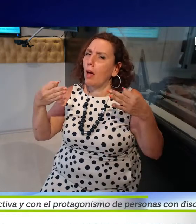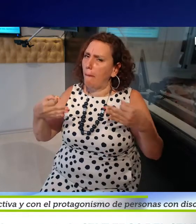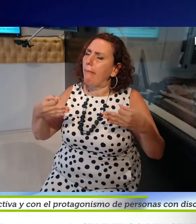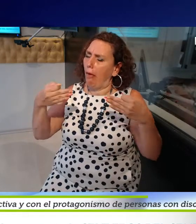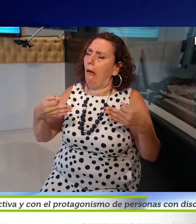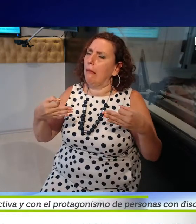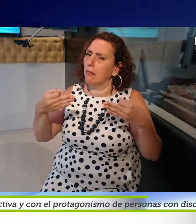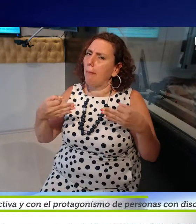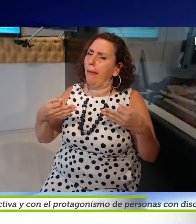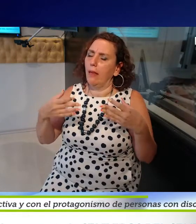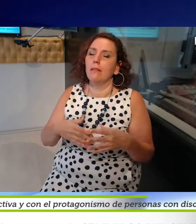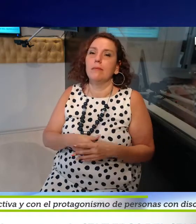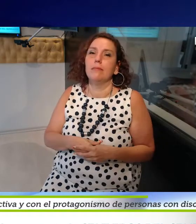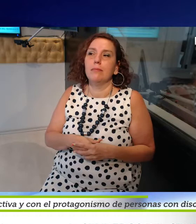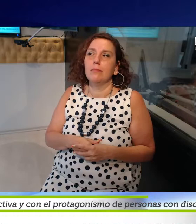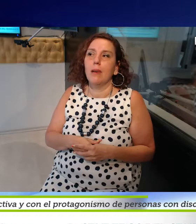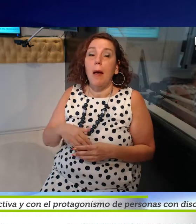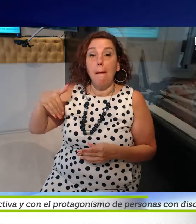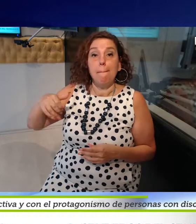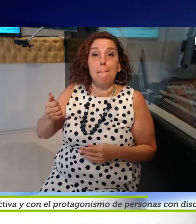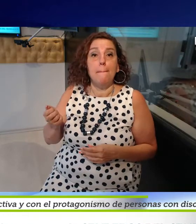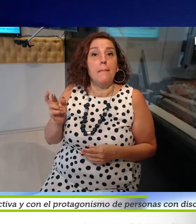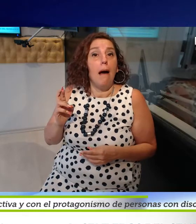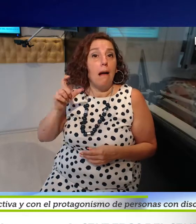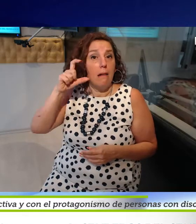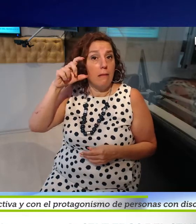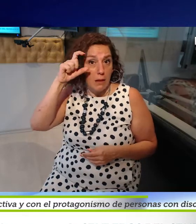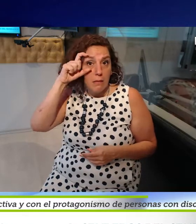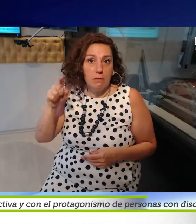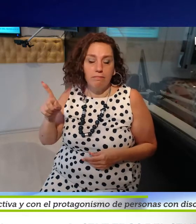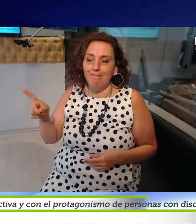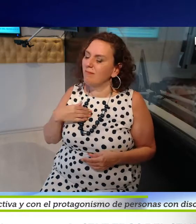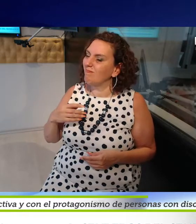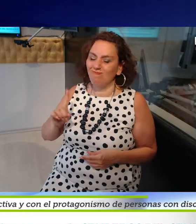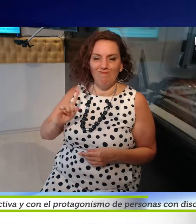Muy bien. Muy bien. ¿Y vos vas a yoga, Marce? No, yo no voy más. ¿Por qué? No.